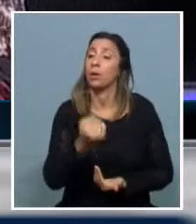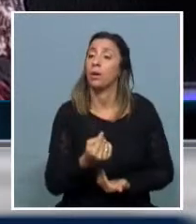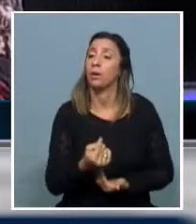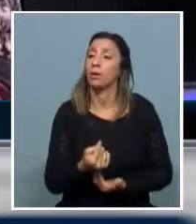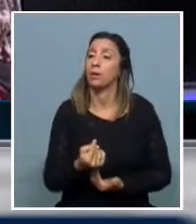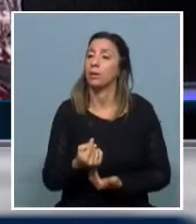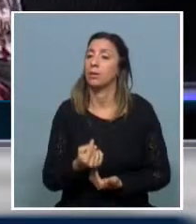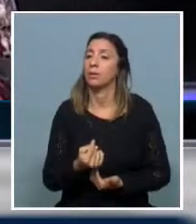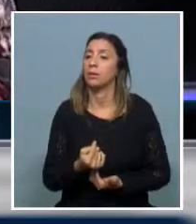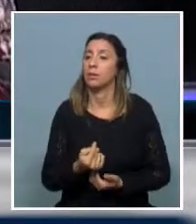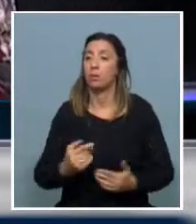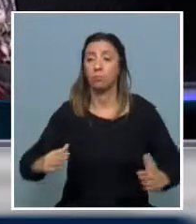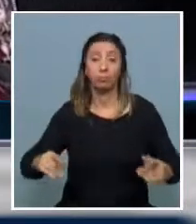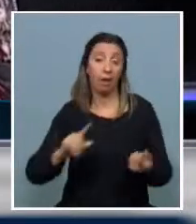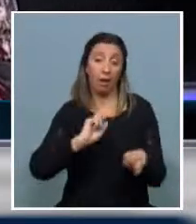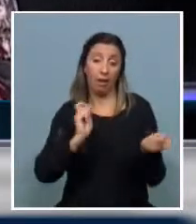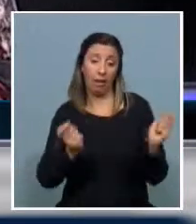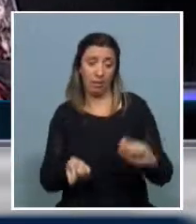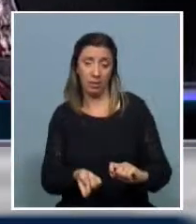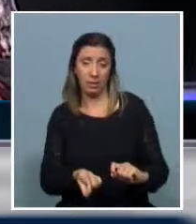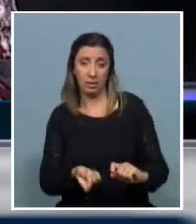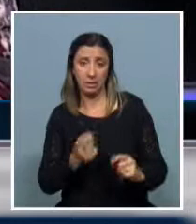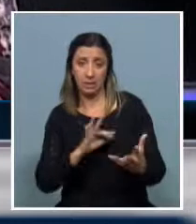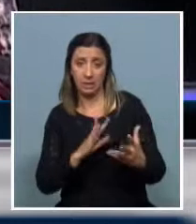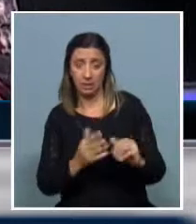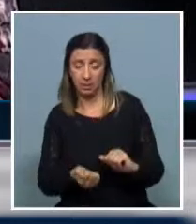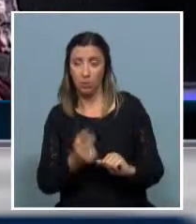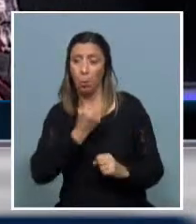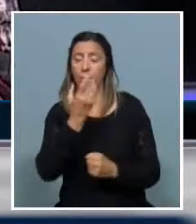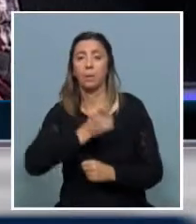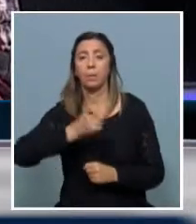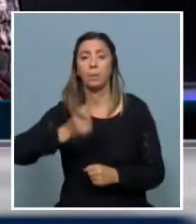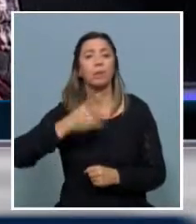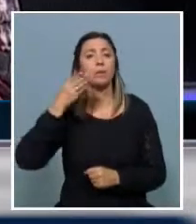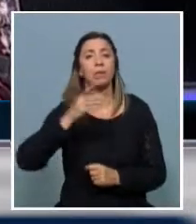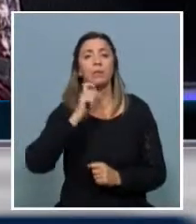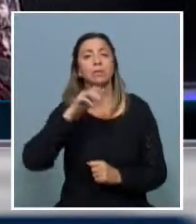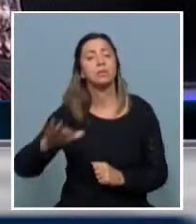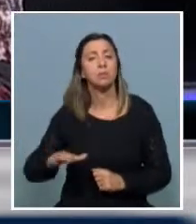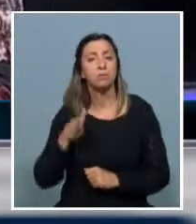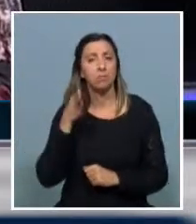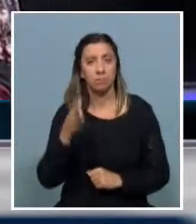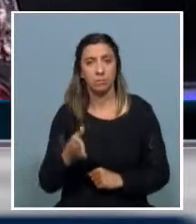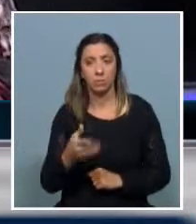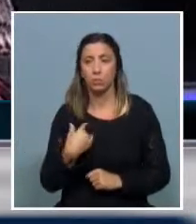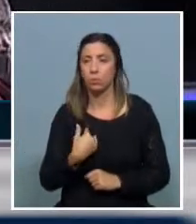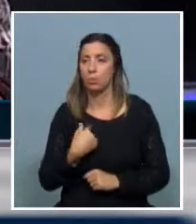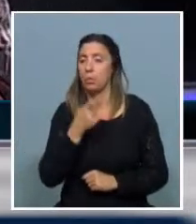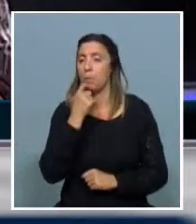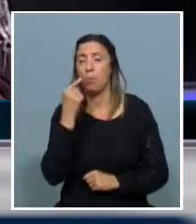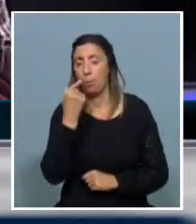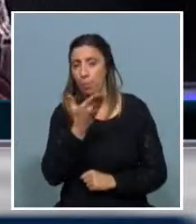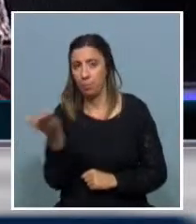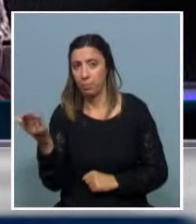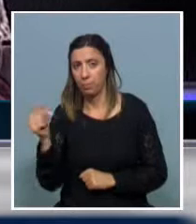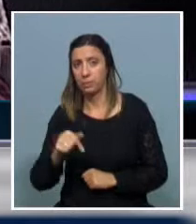hizo prácticamente una pirámide invertida. Y de esto da fe cualquier persona que vaya y recorra un barrio. Yo puse un ejemplo que para